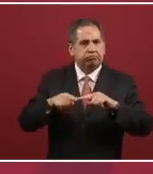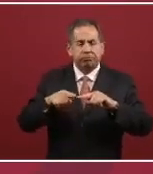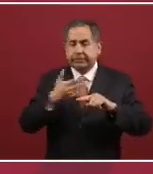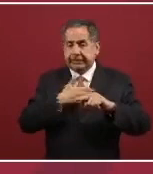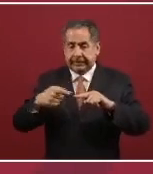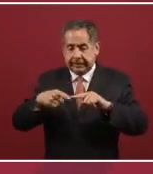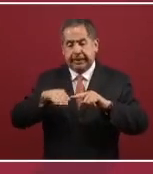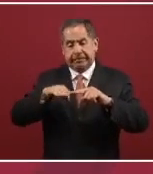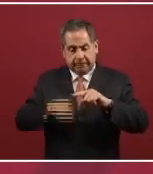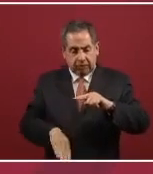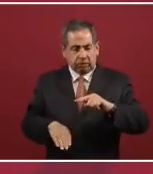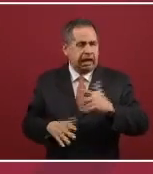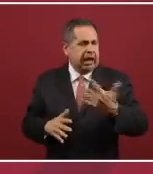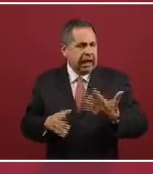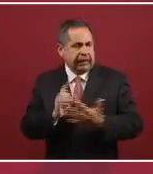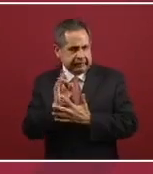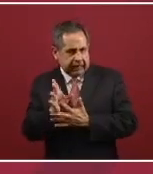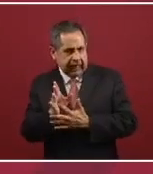esas son las